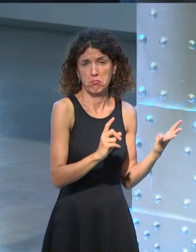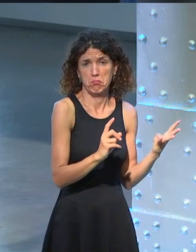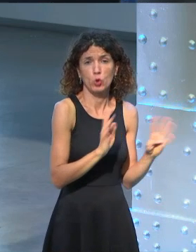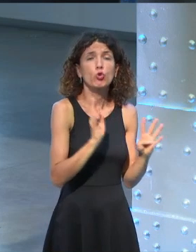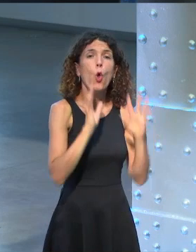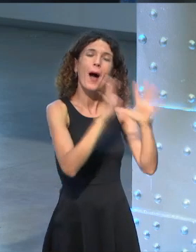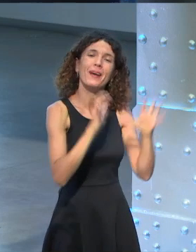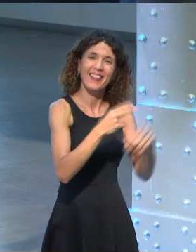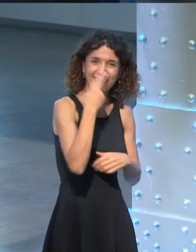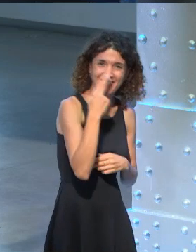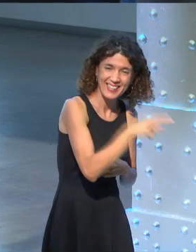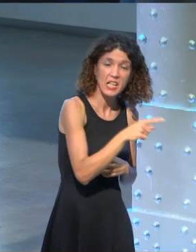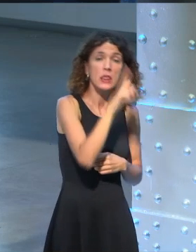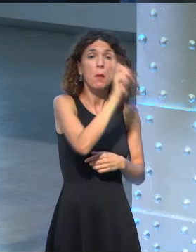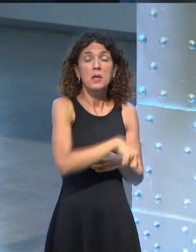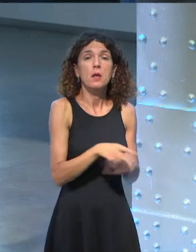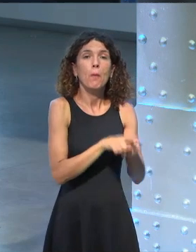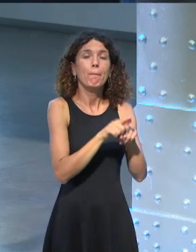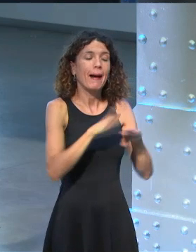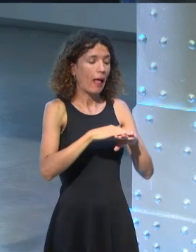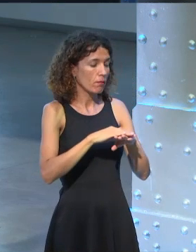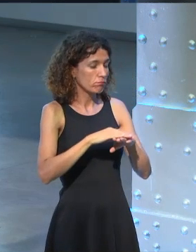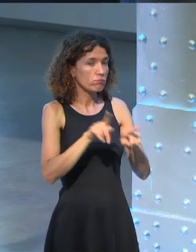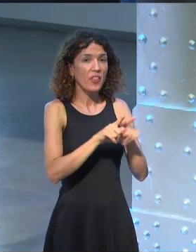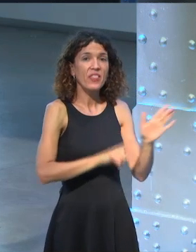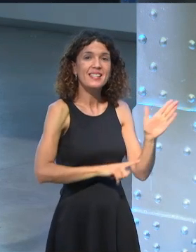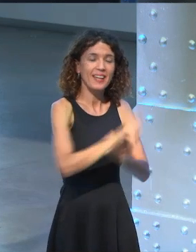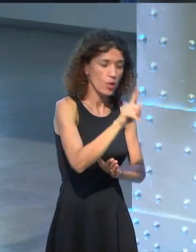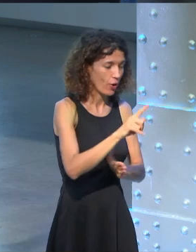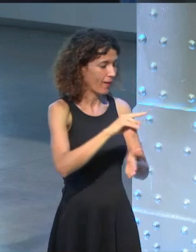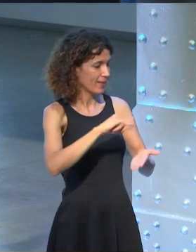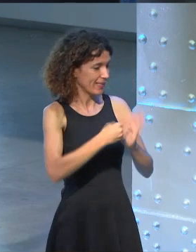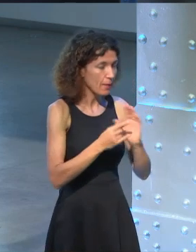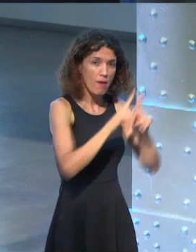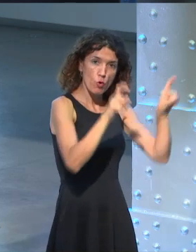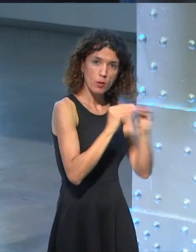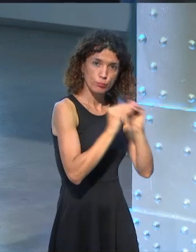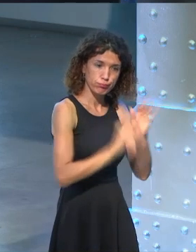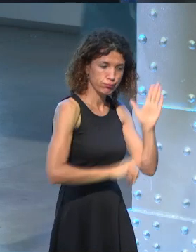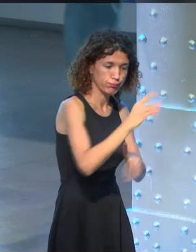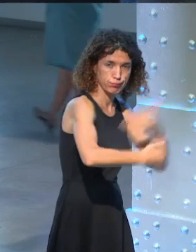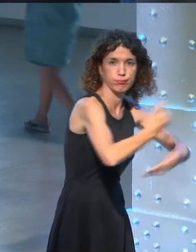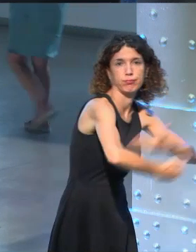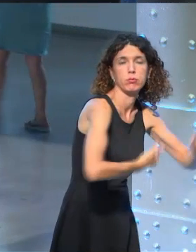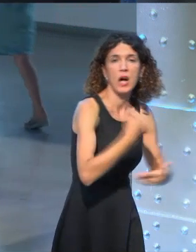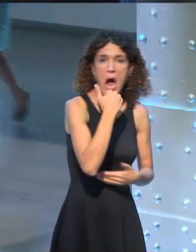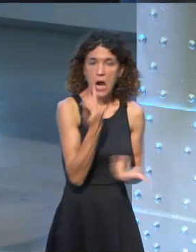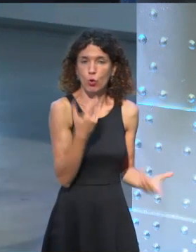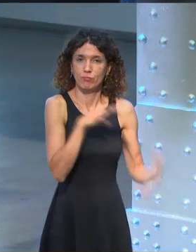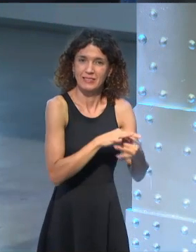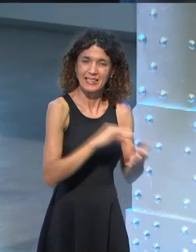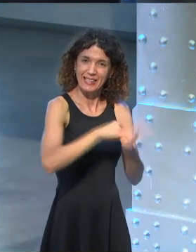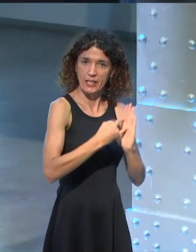el aprendizaje y el desarrollo de un determinado sistema informático o de cualquier aspecto,